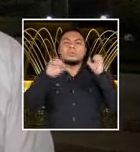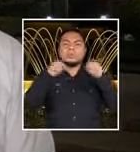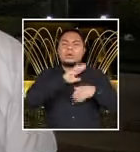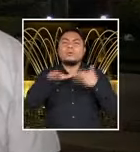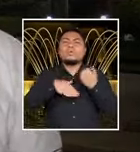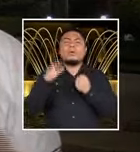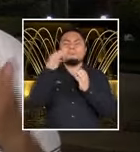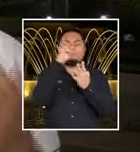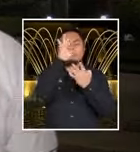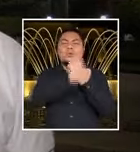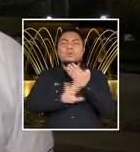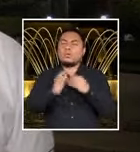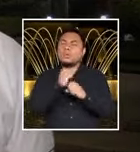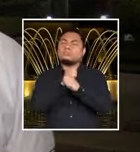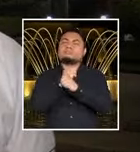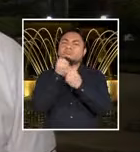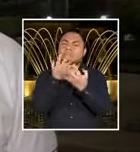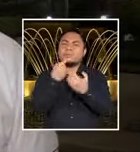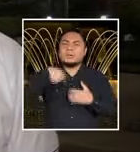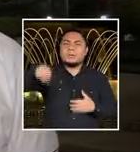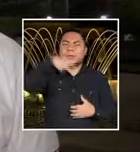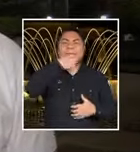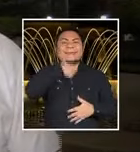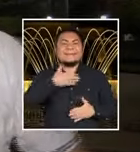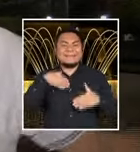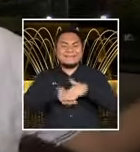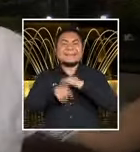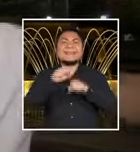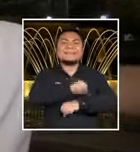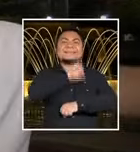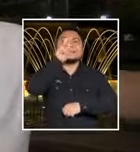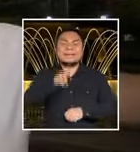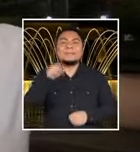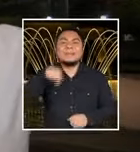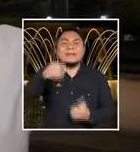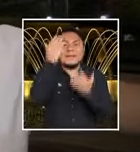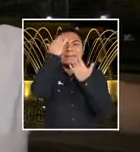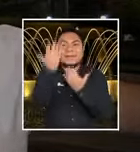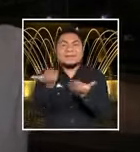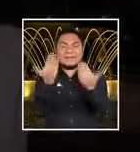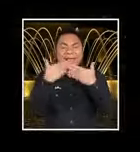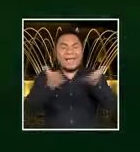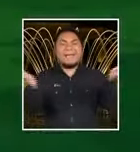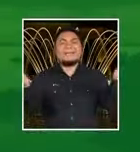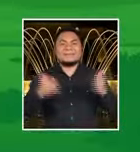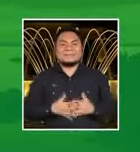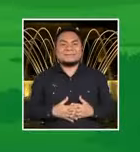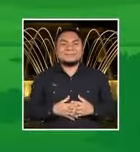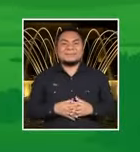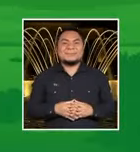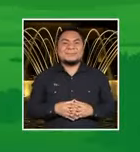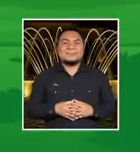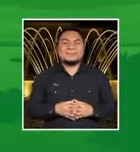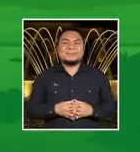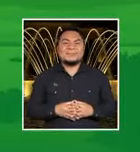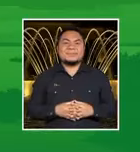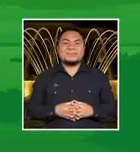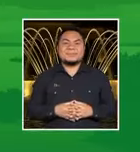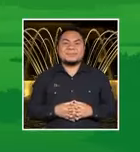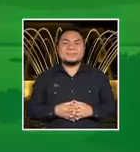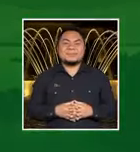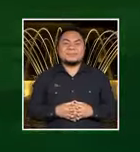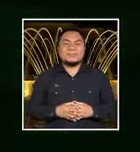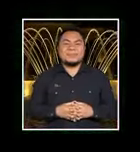de protocolos, y eso les garantizamos en la región San Martín. Los esperamos con los brazos abiertos.